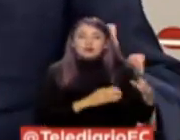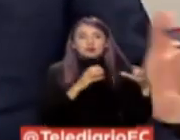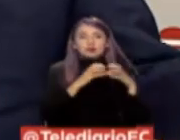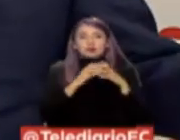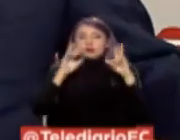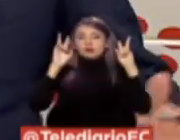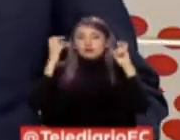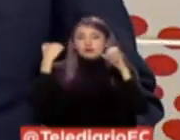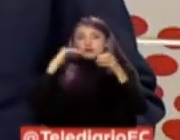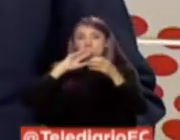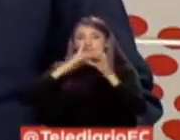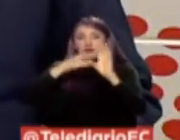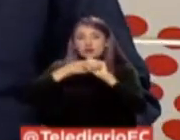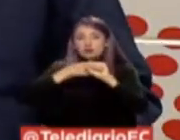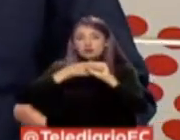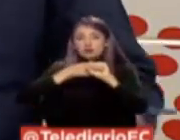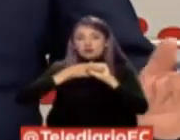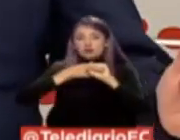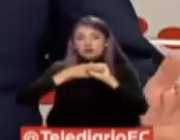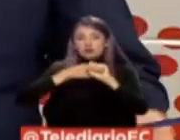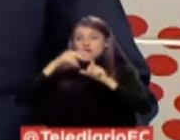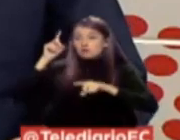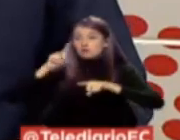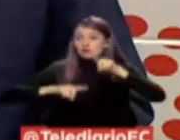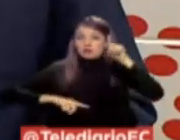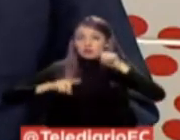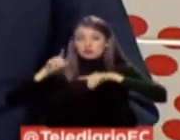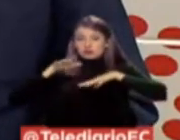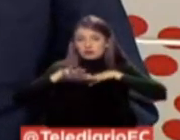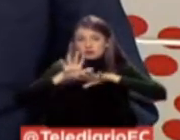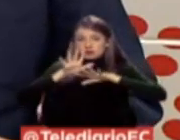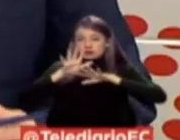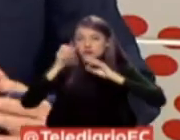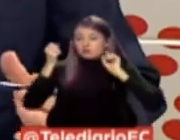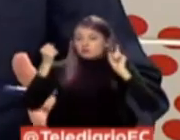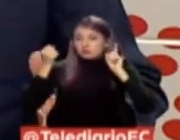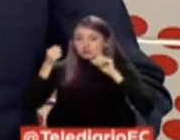además, incorporado. De marchar contra la violencia,